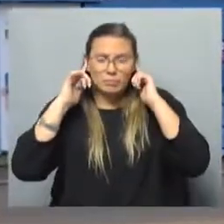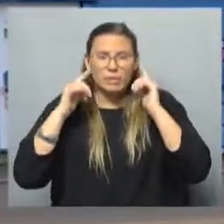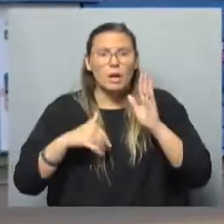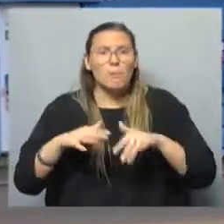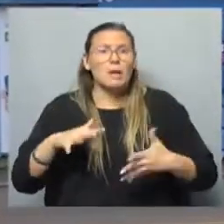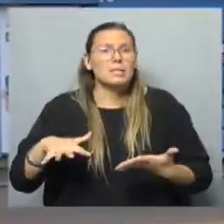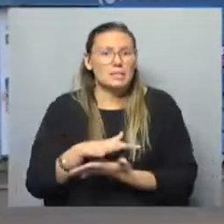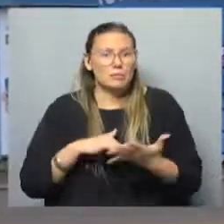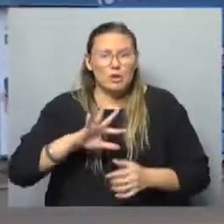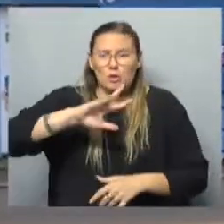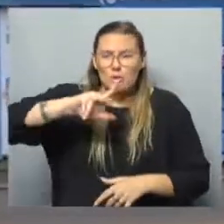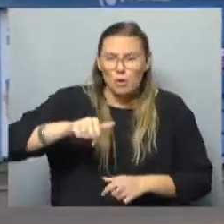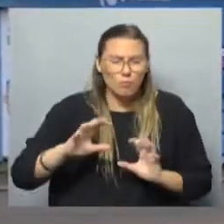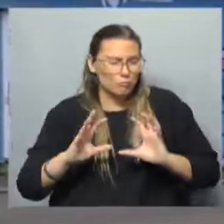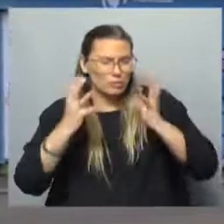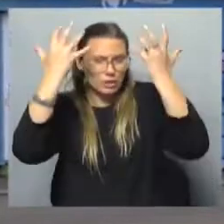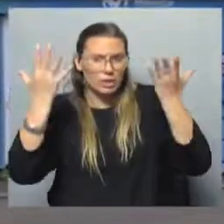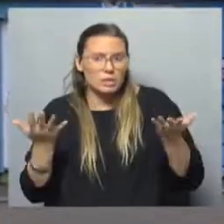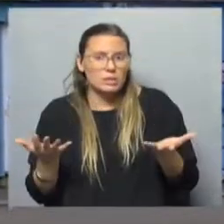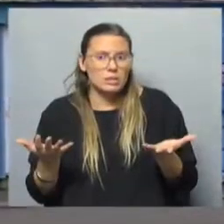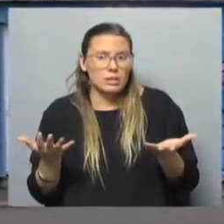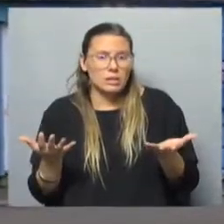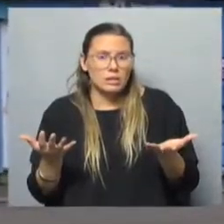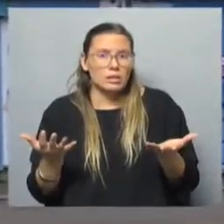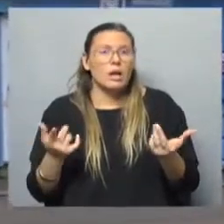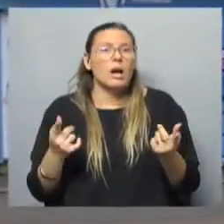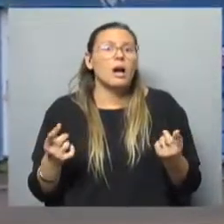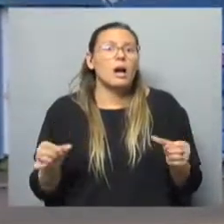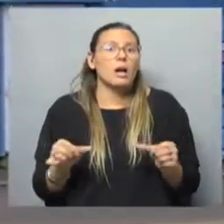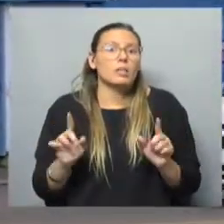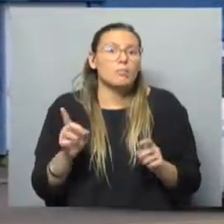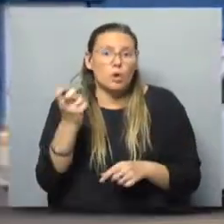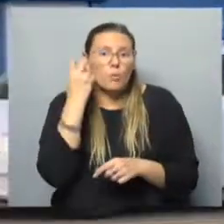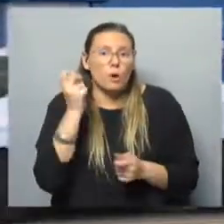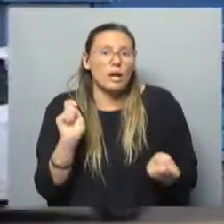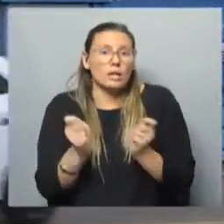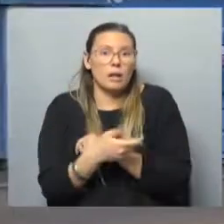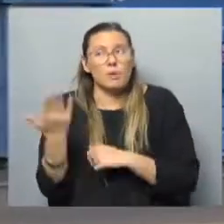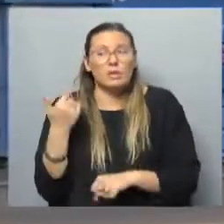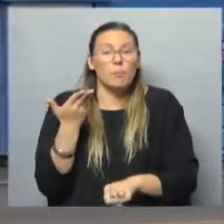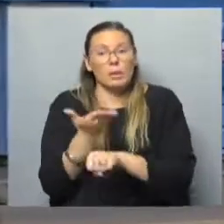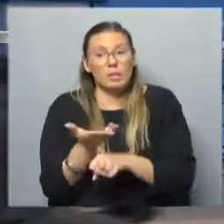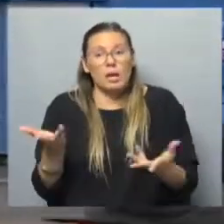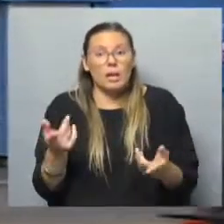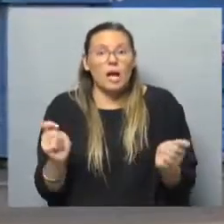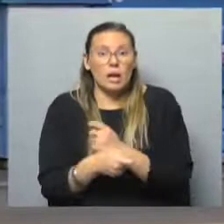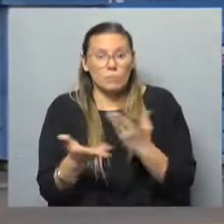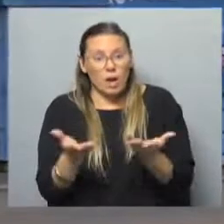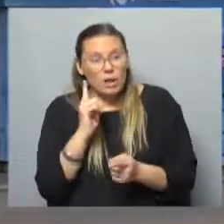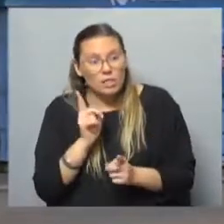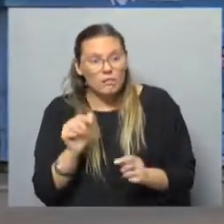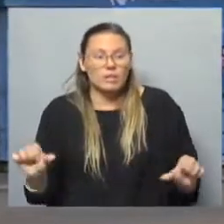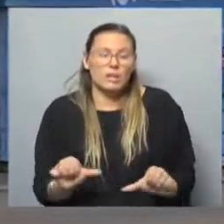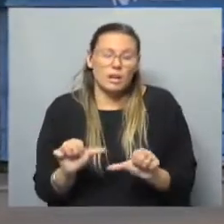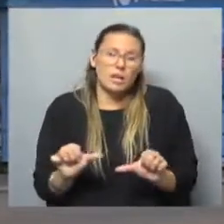más situaciones de robo, situaciones de violencia y que, bueno, hay que hacer, tenemos que buscar el cambio que tanto pedían, es el cambio que deberían de tratar de hacer